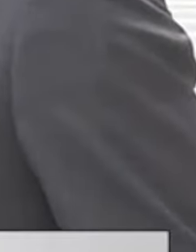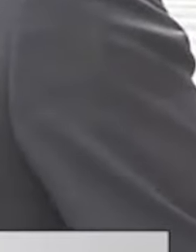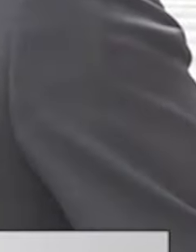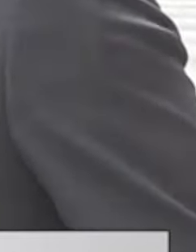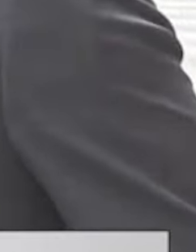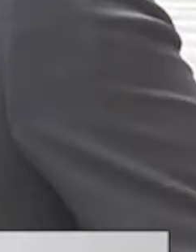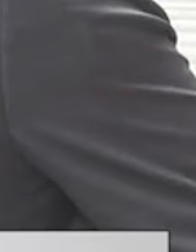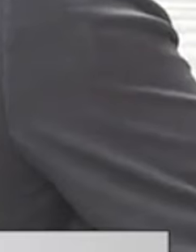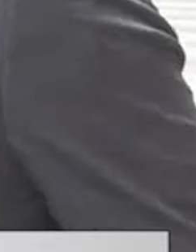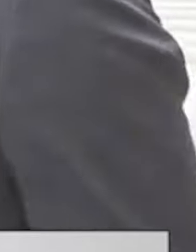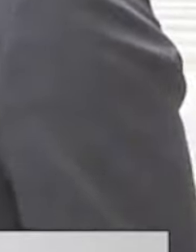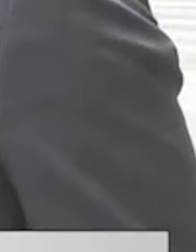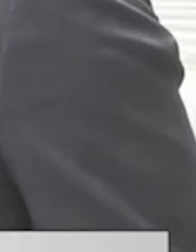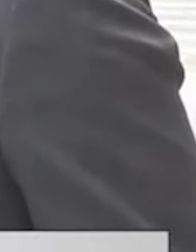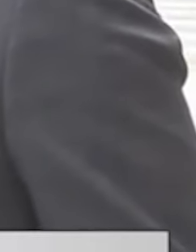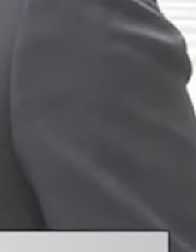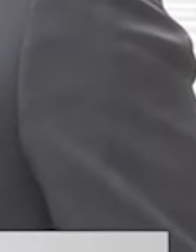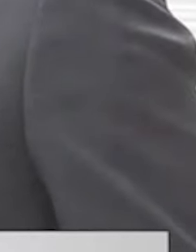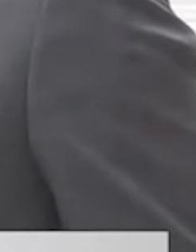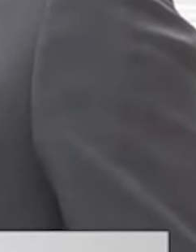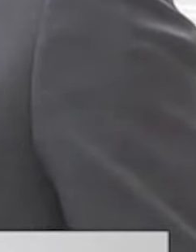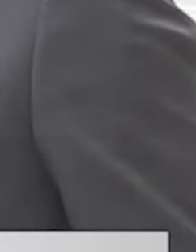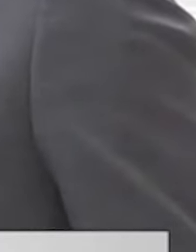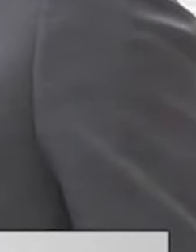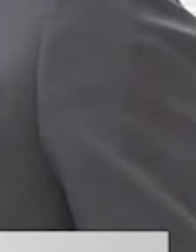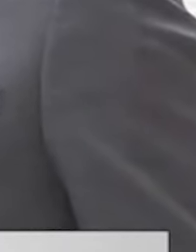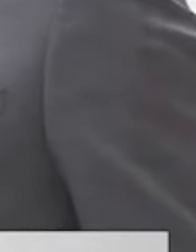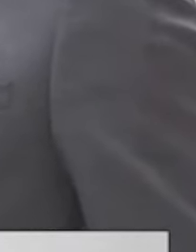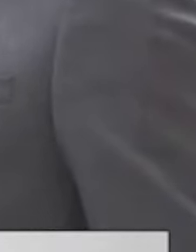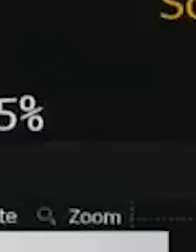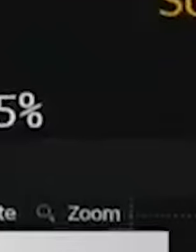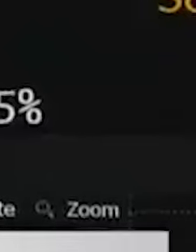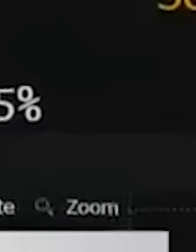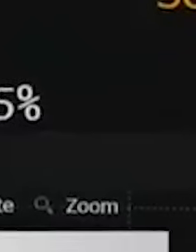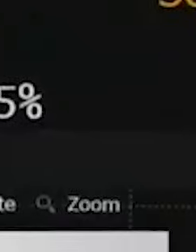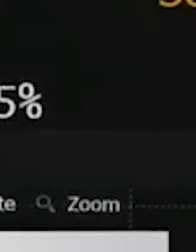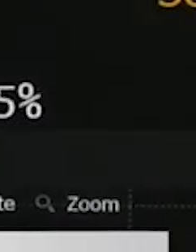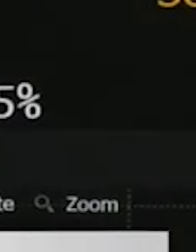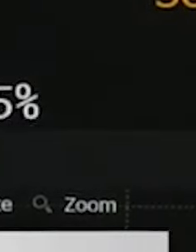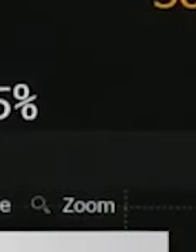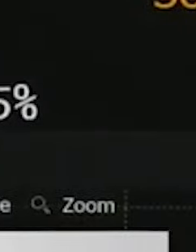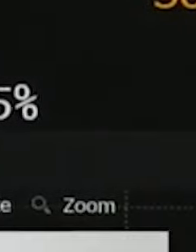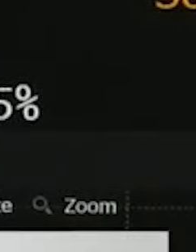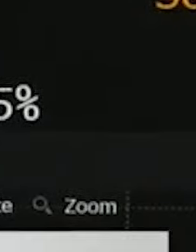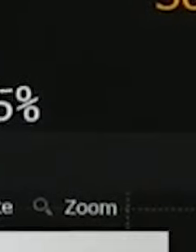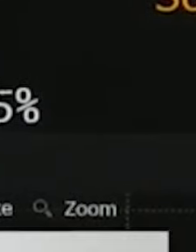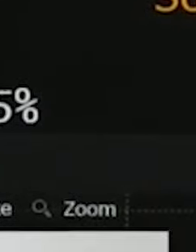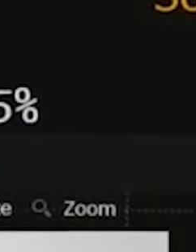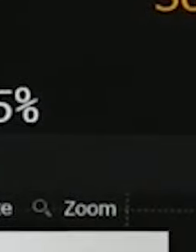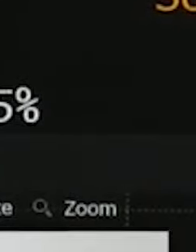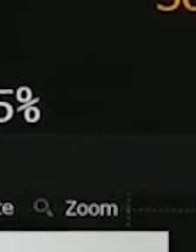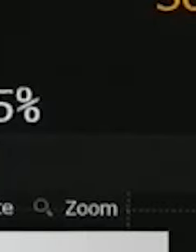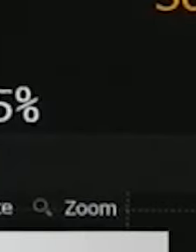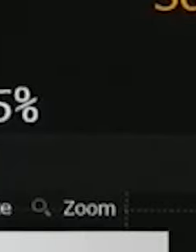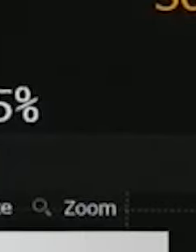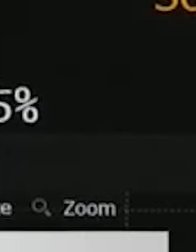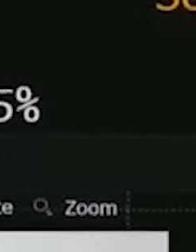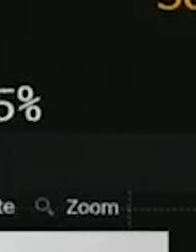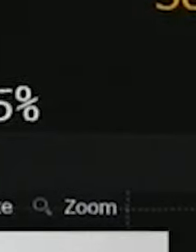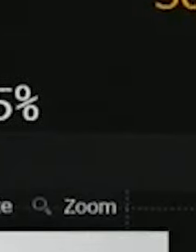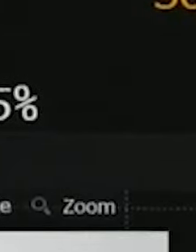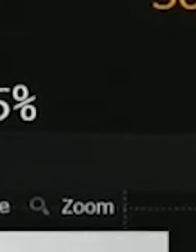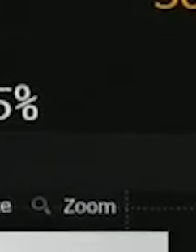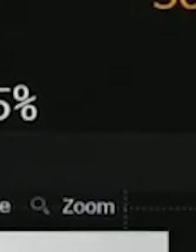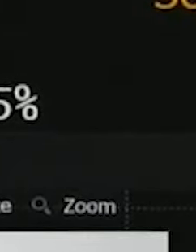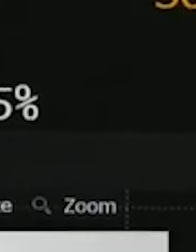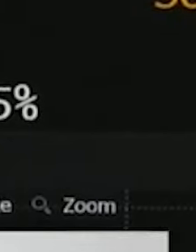el plan financiero por concepto de procesos de arbitramiento y litigios de la DIAN. El organismo señala que estos ingresos no son fijos y generan un